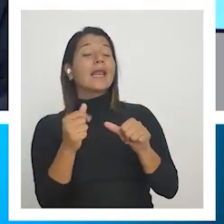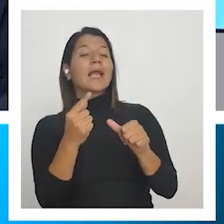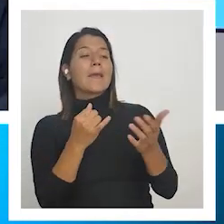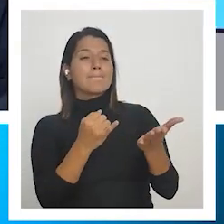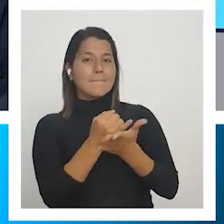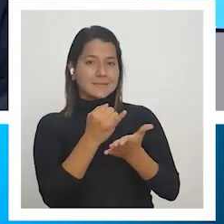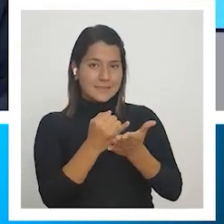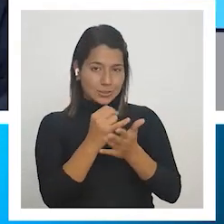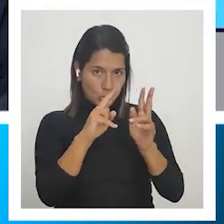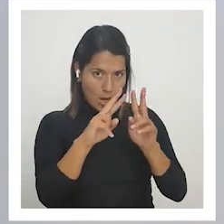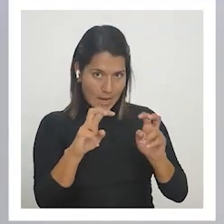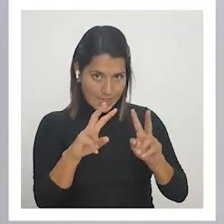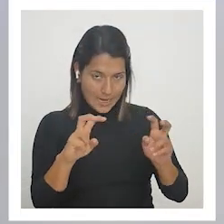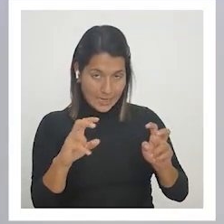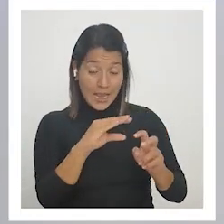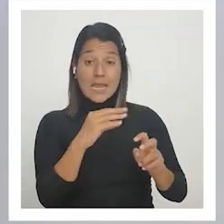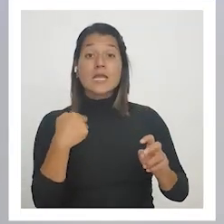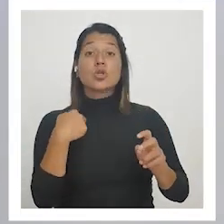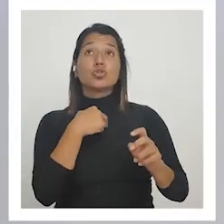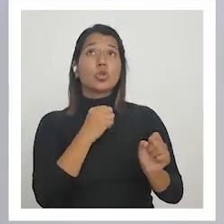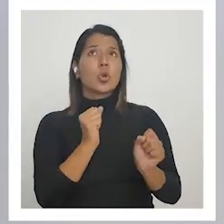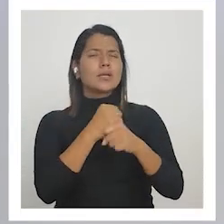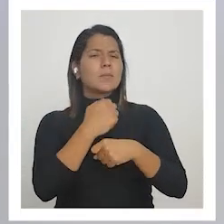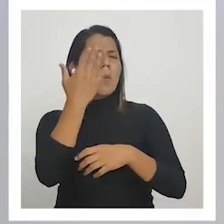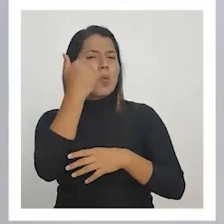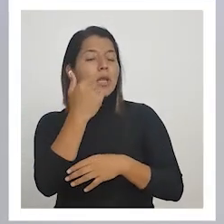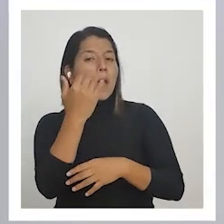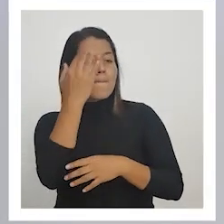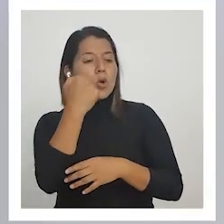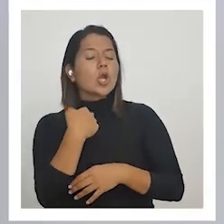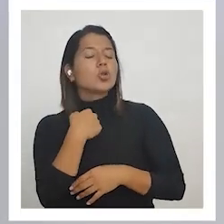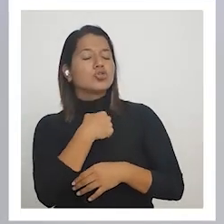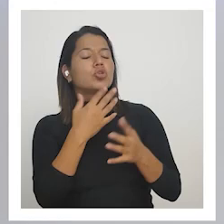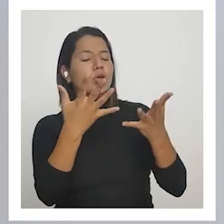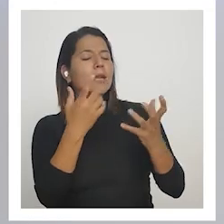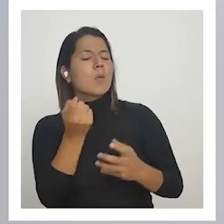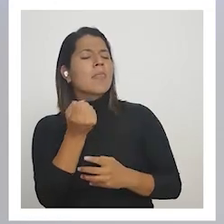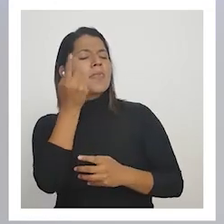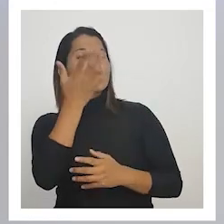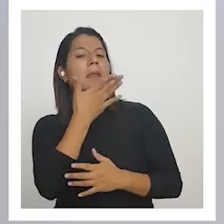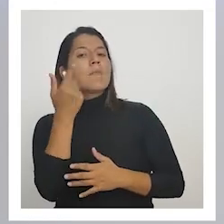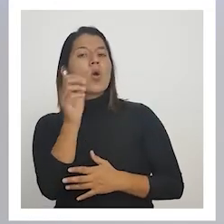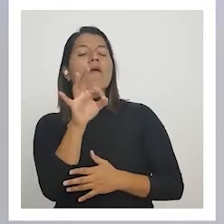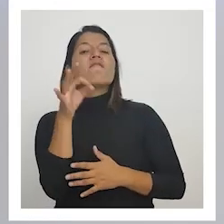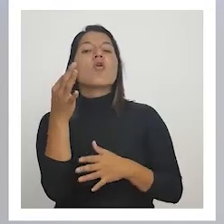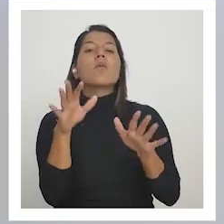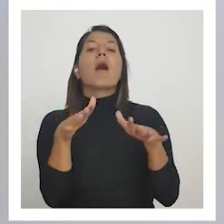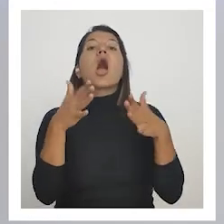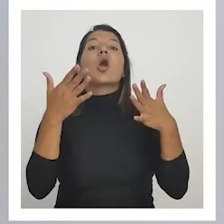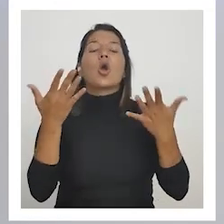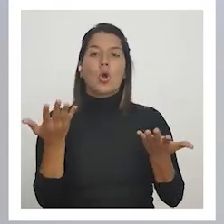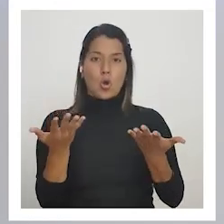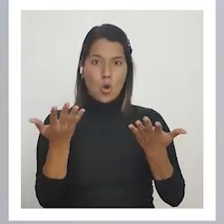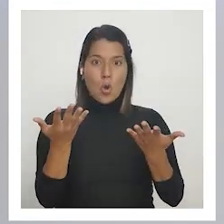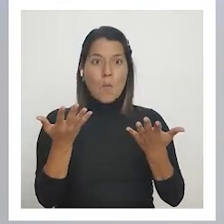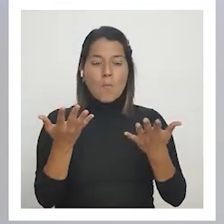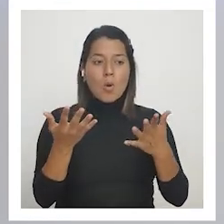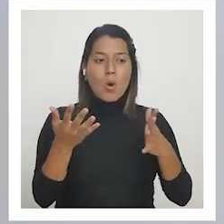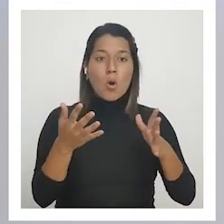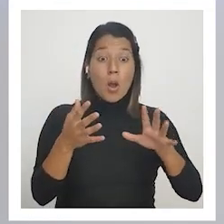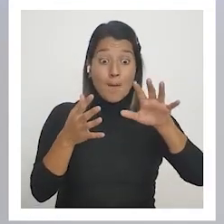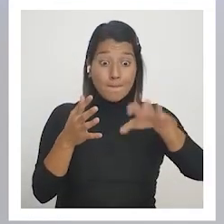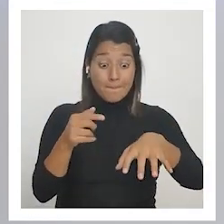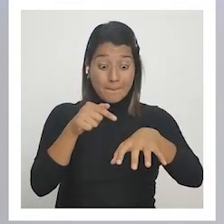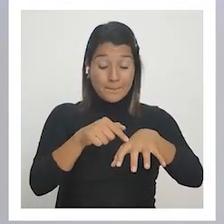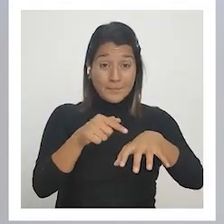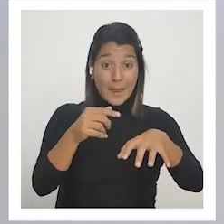precisamente lo hemos hecho porque queremos comprender de mejor forma cómo está el entorno en el cual se desarrollan las micro, pequeñas y medianas